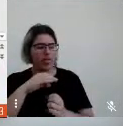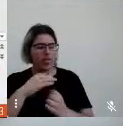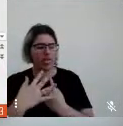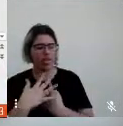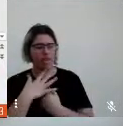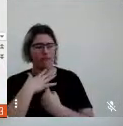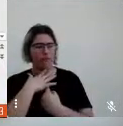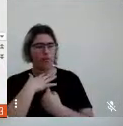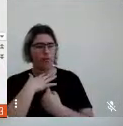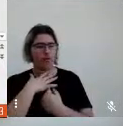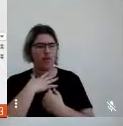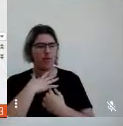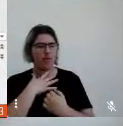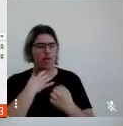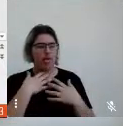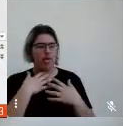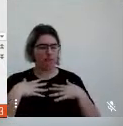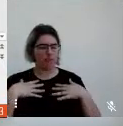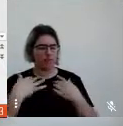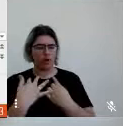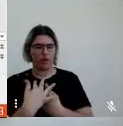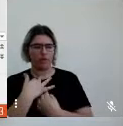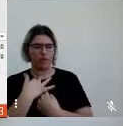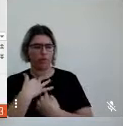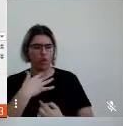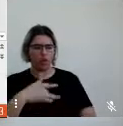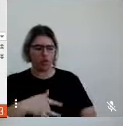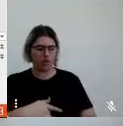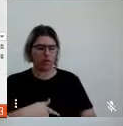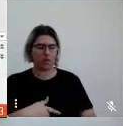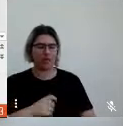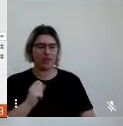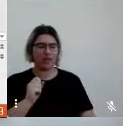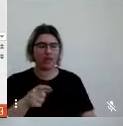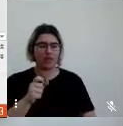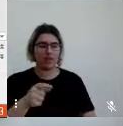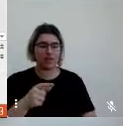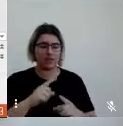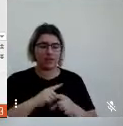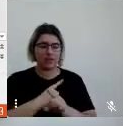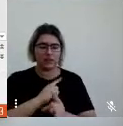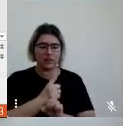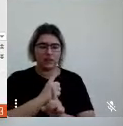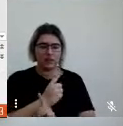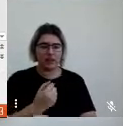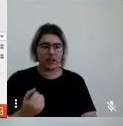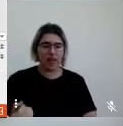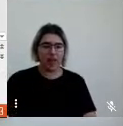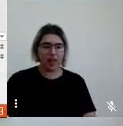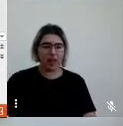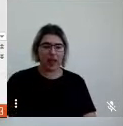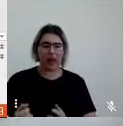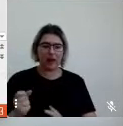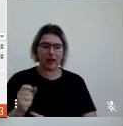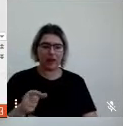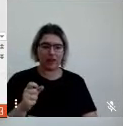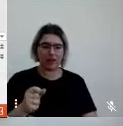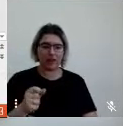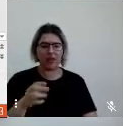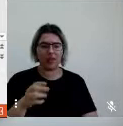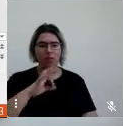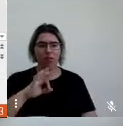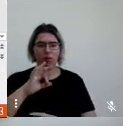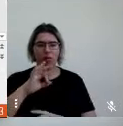tránsito intestinal. Se va muchas veces más al baño o a veces incluso se genera estreñimiento. Entonces, el estrés es capaz de